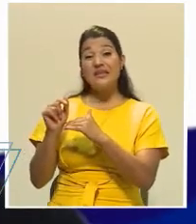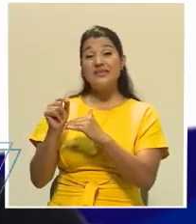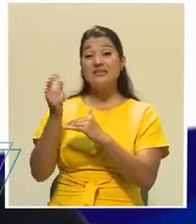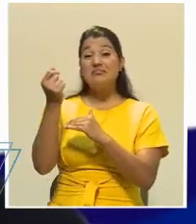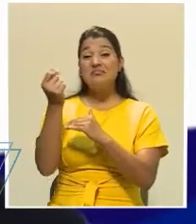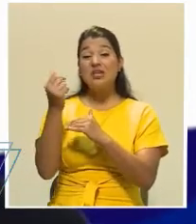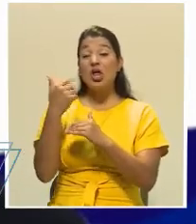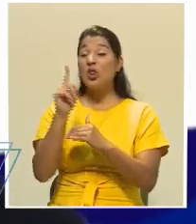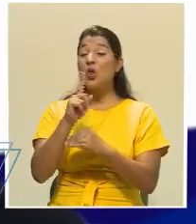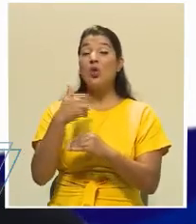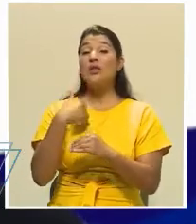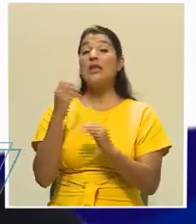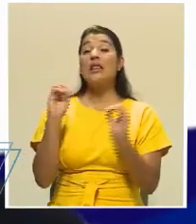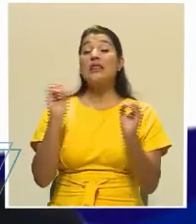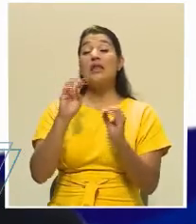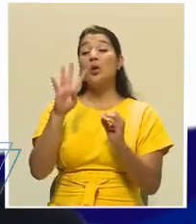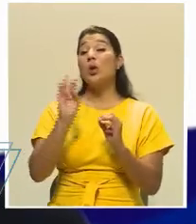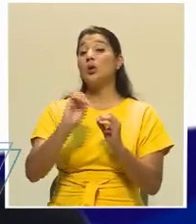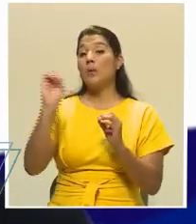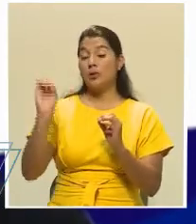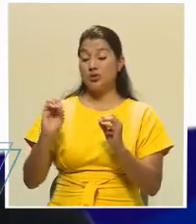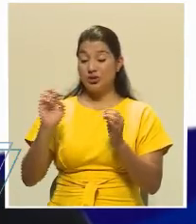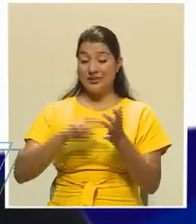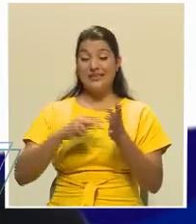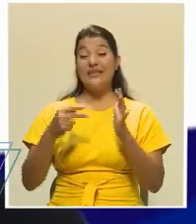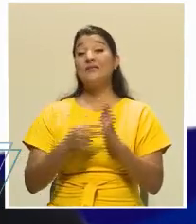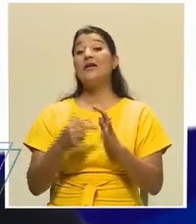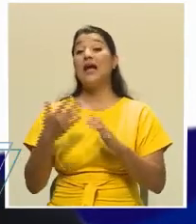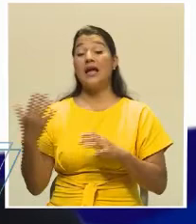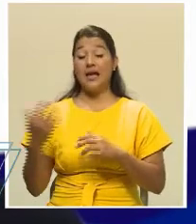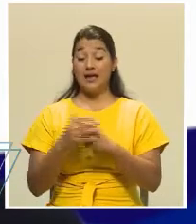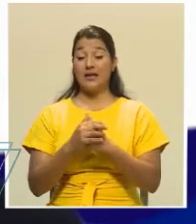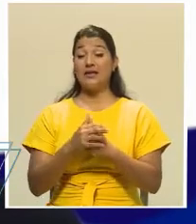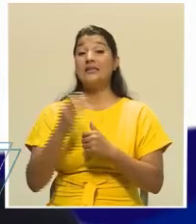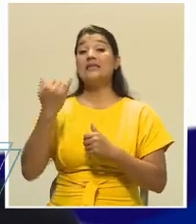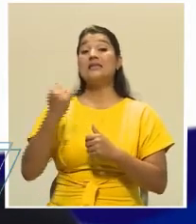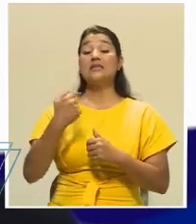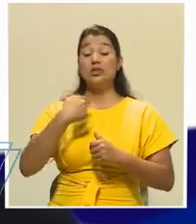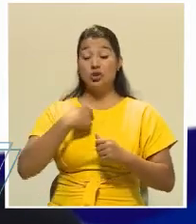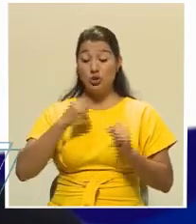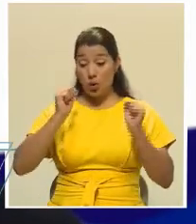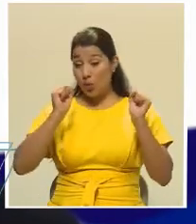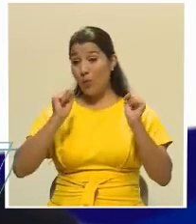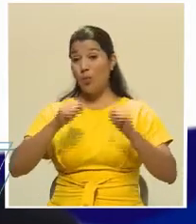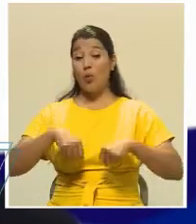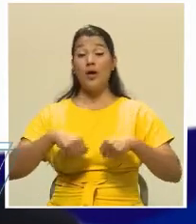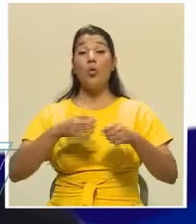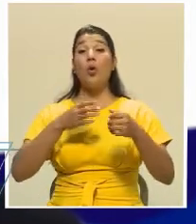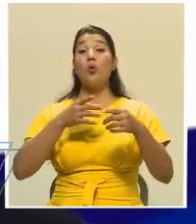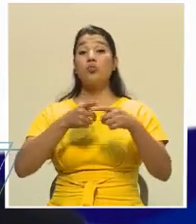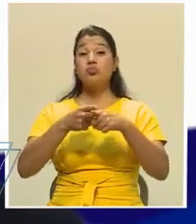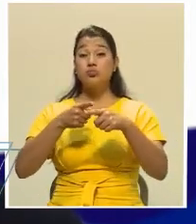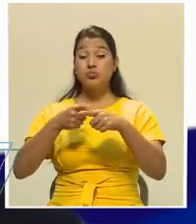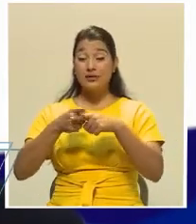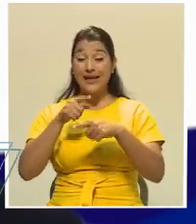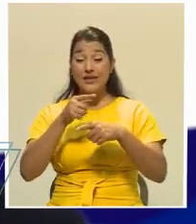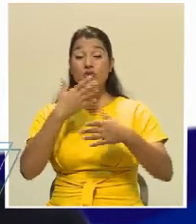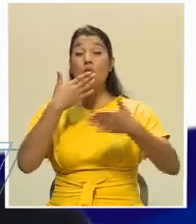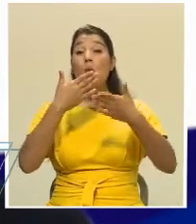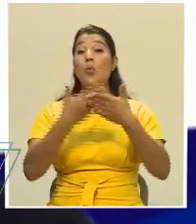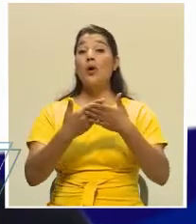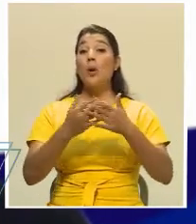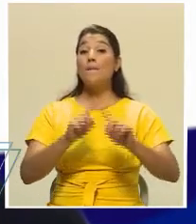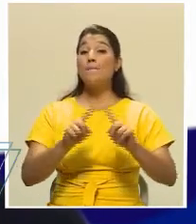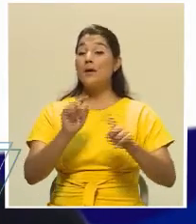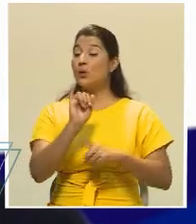4% del presupuesto de la República. Es decir, yo puedo tratar de recortar el presupuesto, eso es bueno, pero esa no